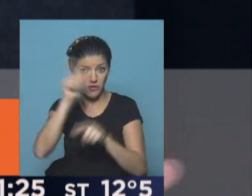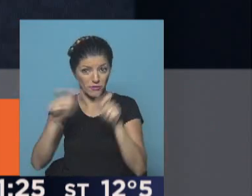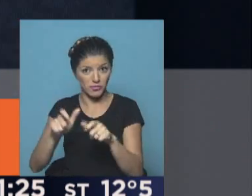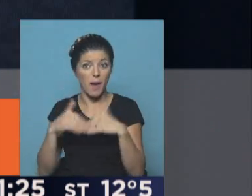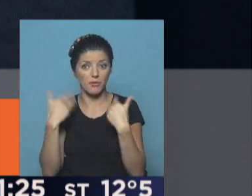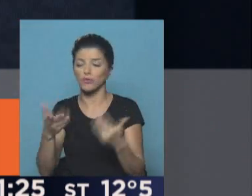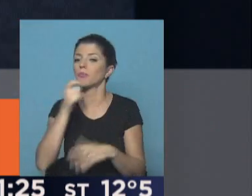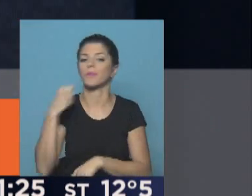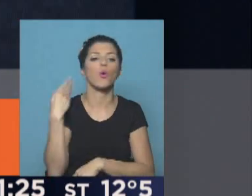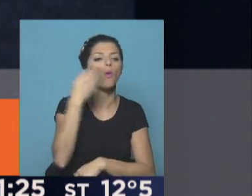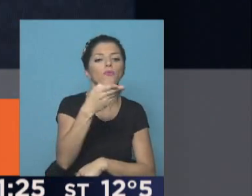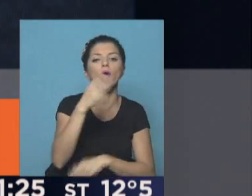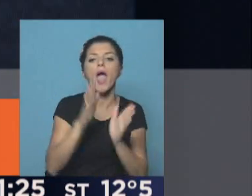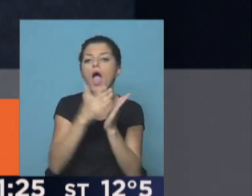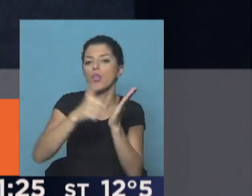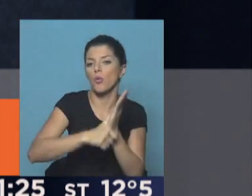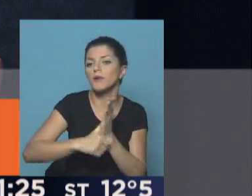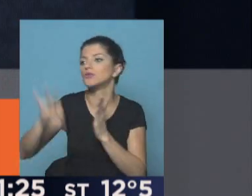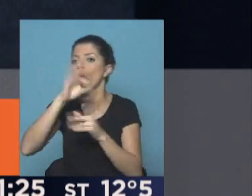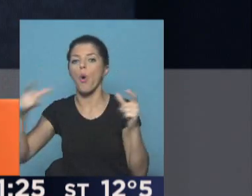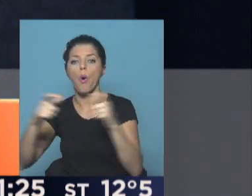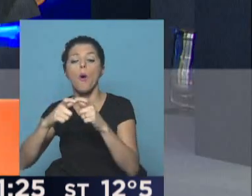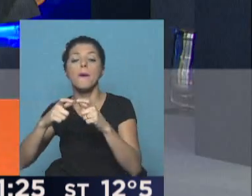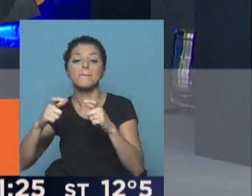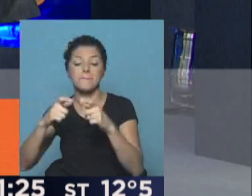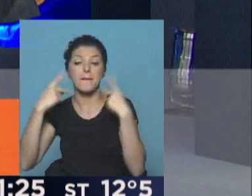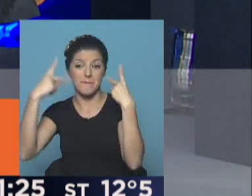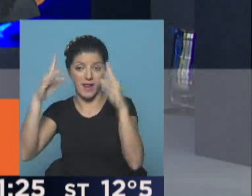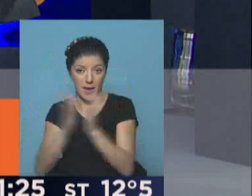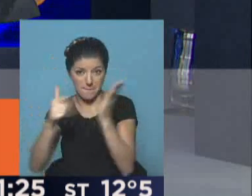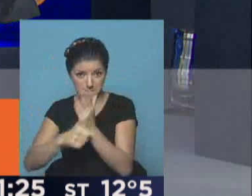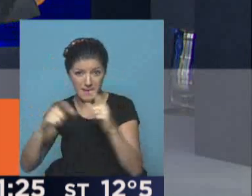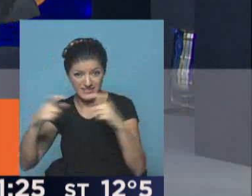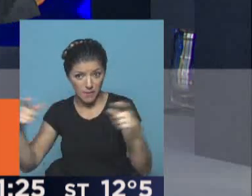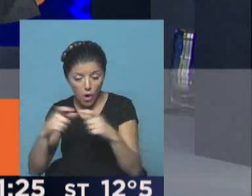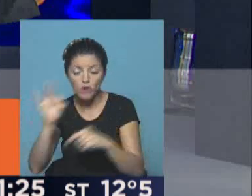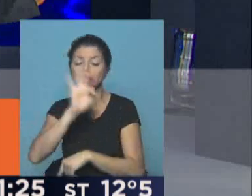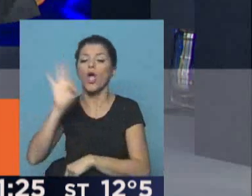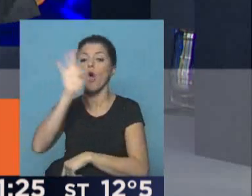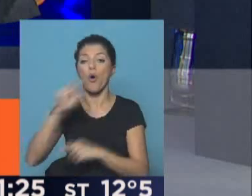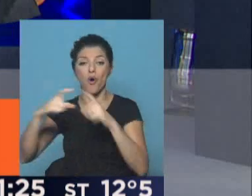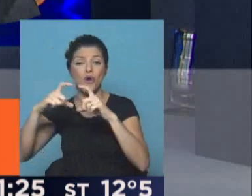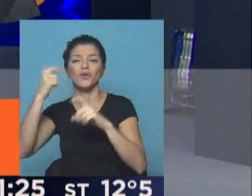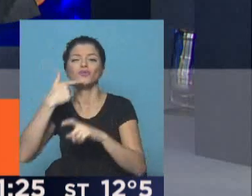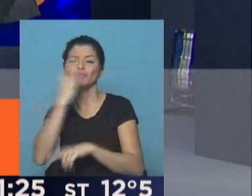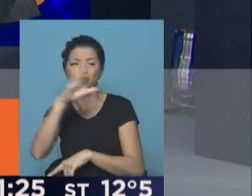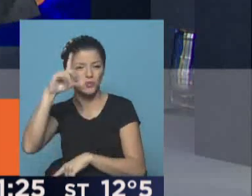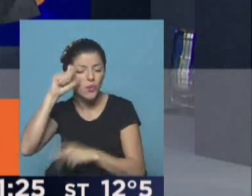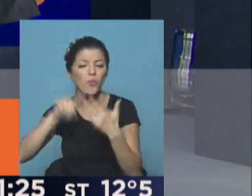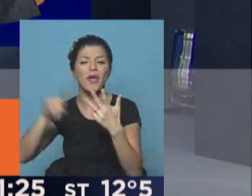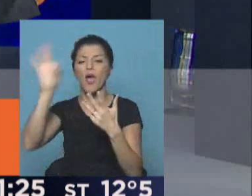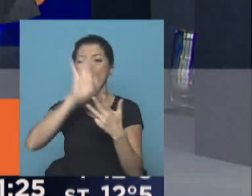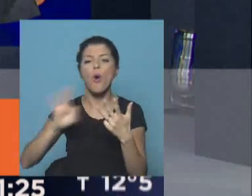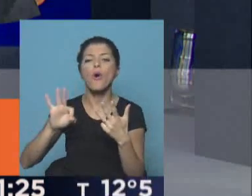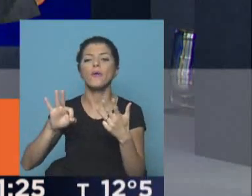para sacarse un documento para un pasaporte para la implementación de la tarjeta sube para el proceso de transformación más importante el último